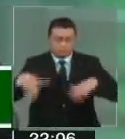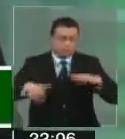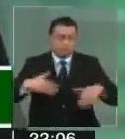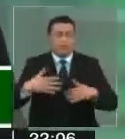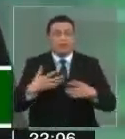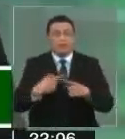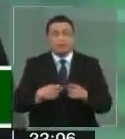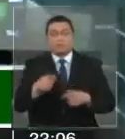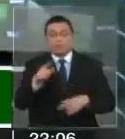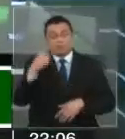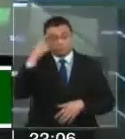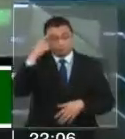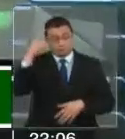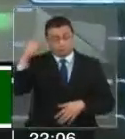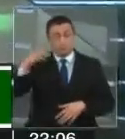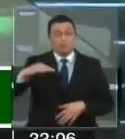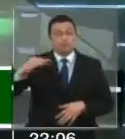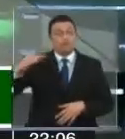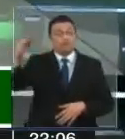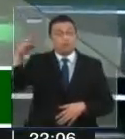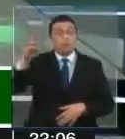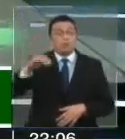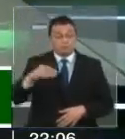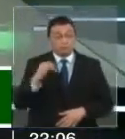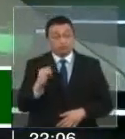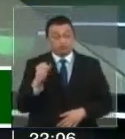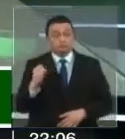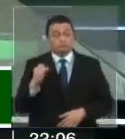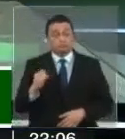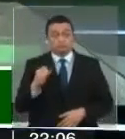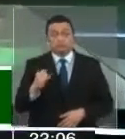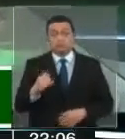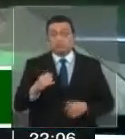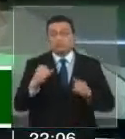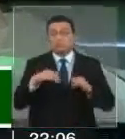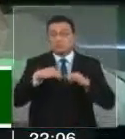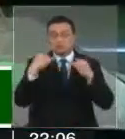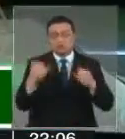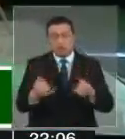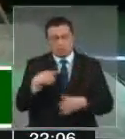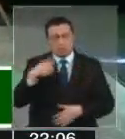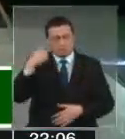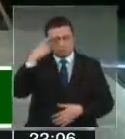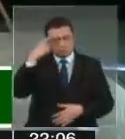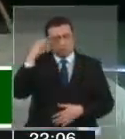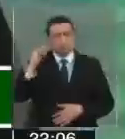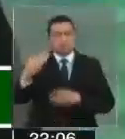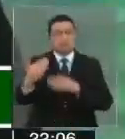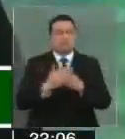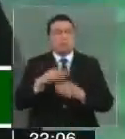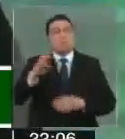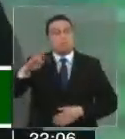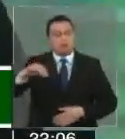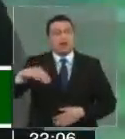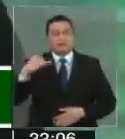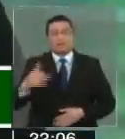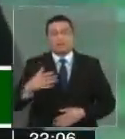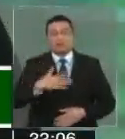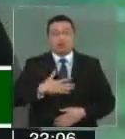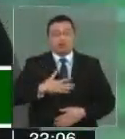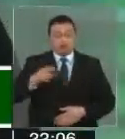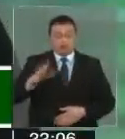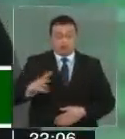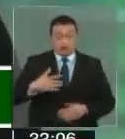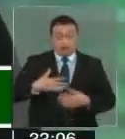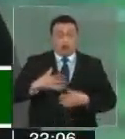¿Y te imaginabas de mamá? Sí, siempre, siempre, siempre sabía que iba a ser mamá. Era como, ahora, no sé si era algo mío o de